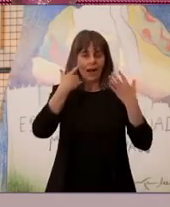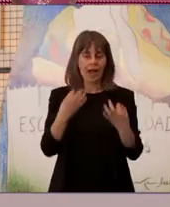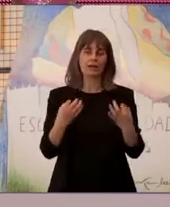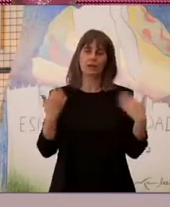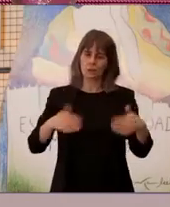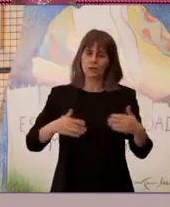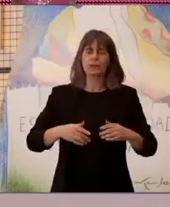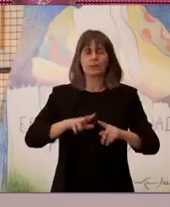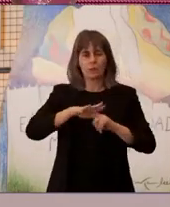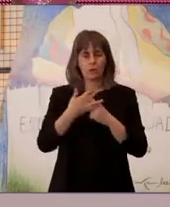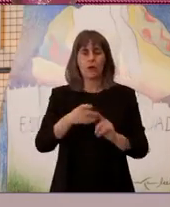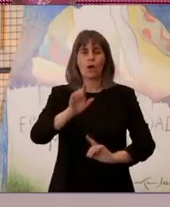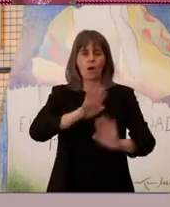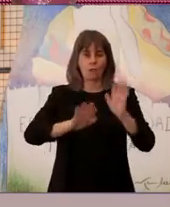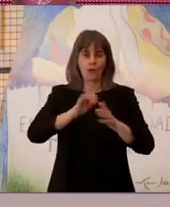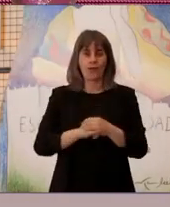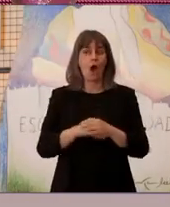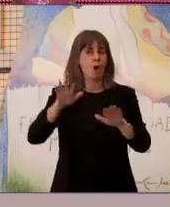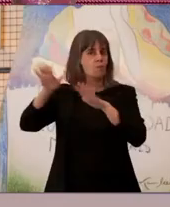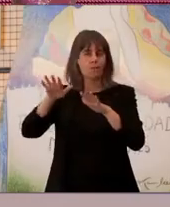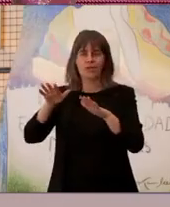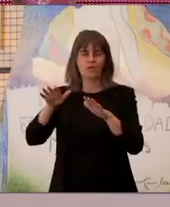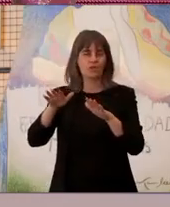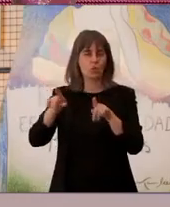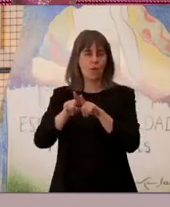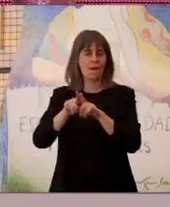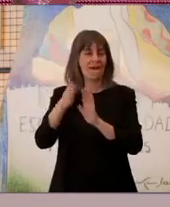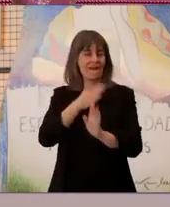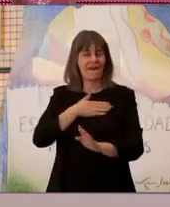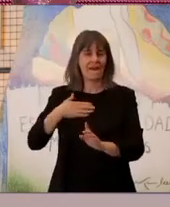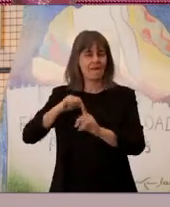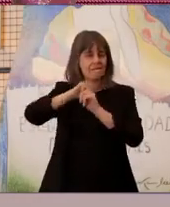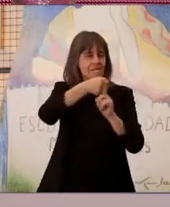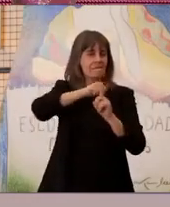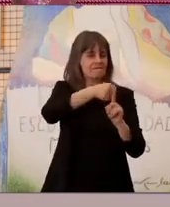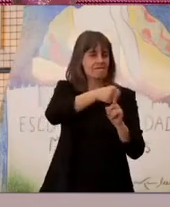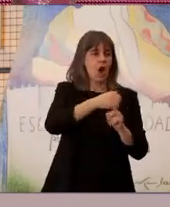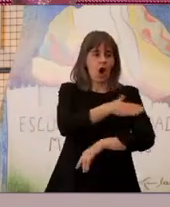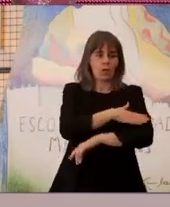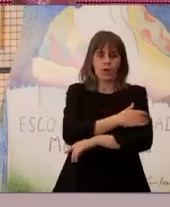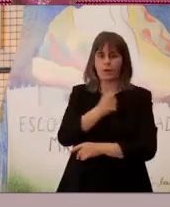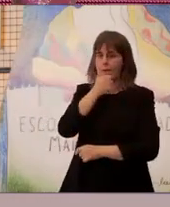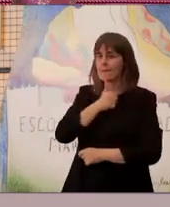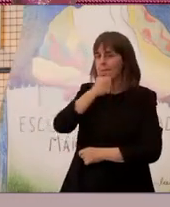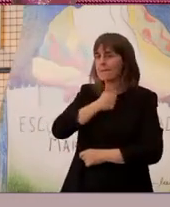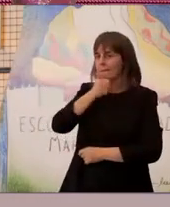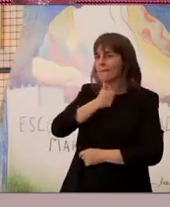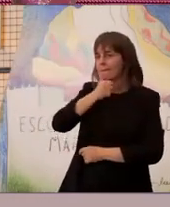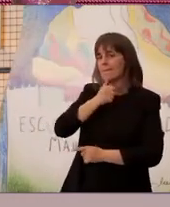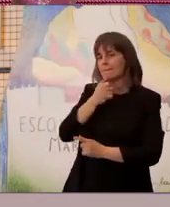complicada el movimiento quiere siempre empujar más el estado resiste o el gobierno resiste los